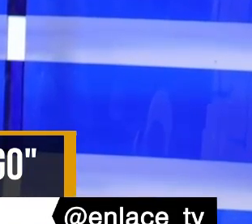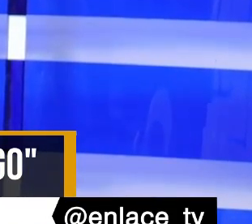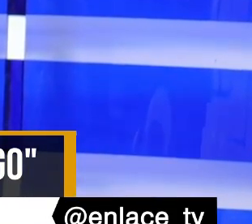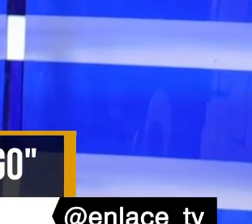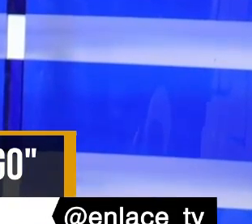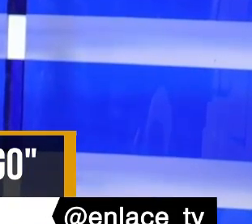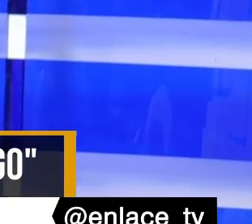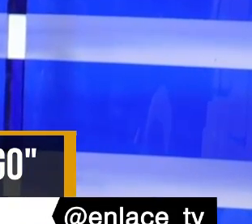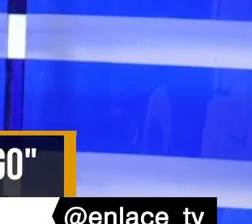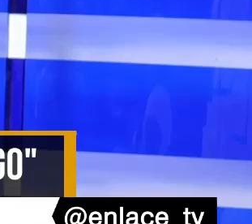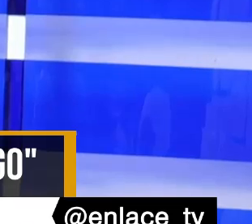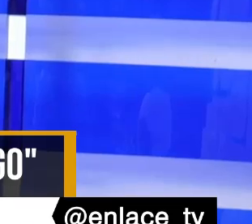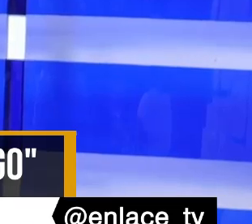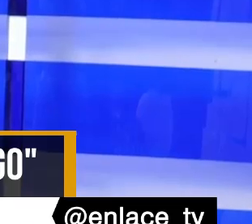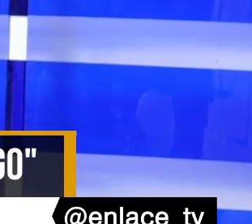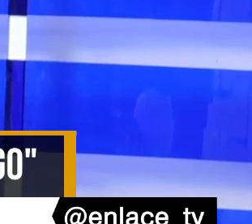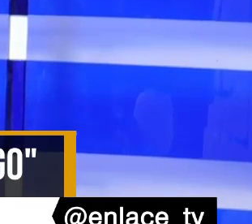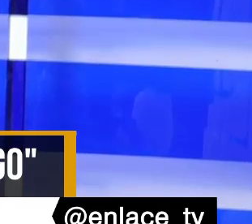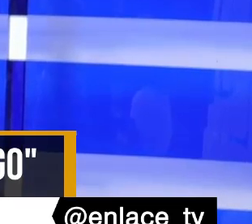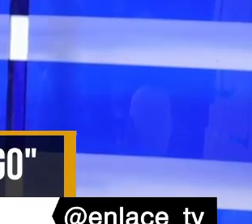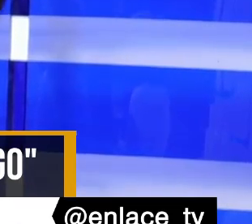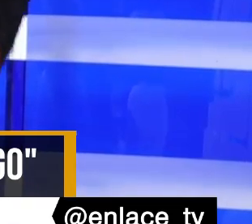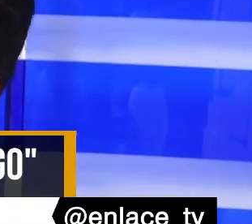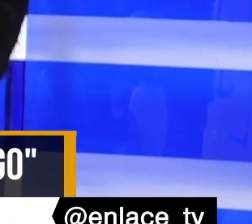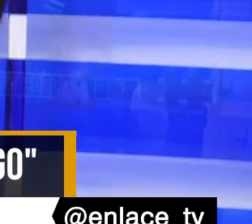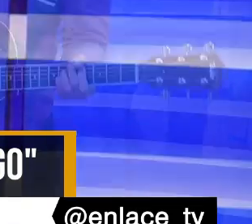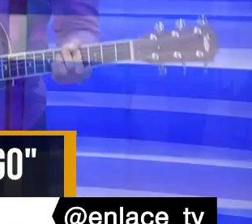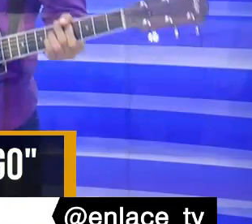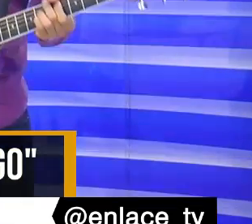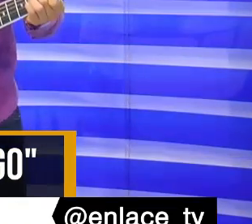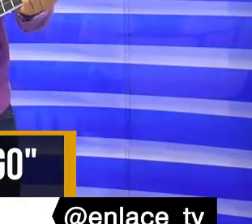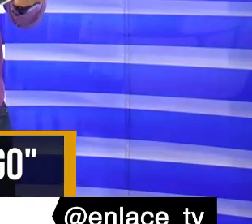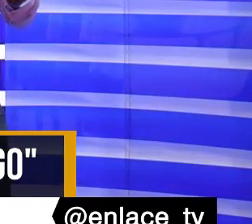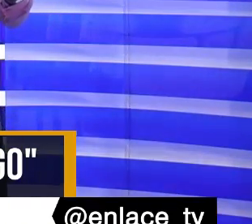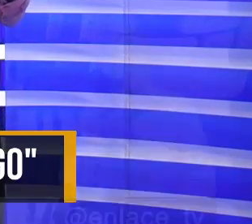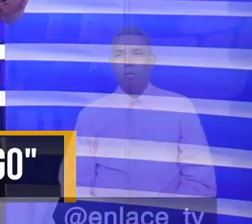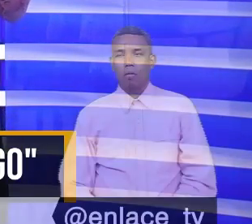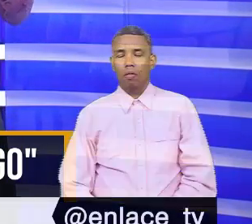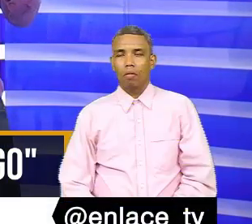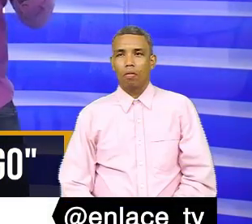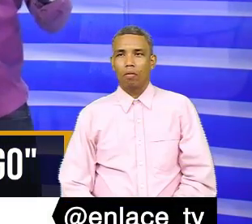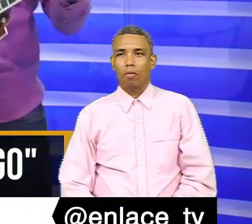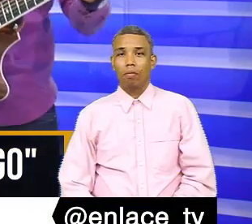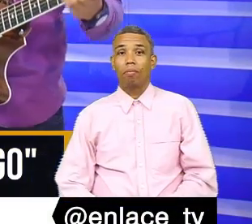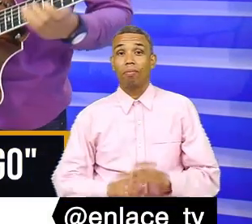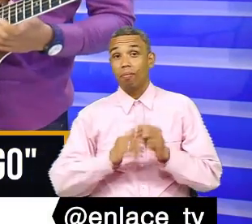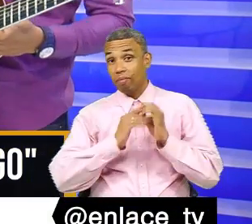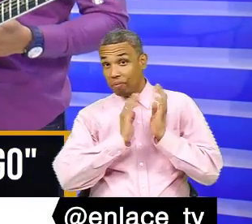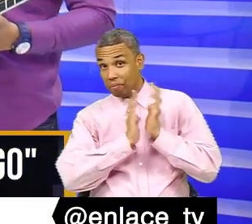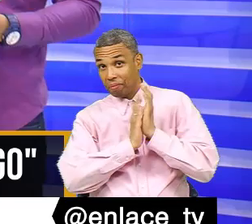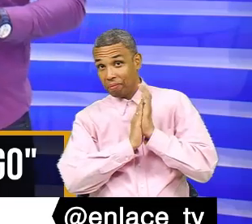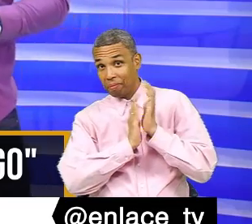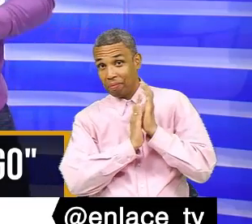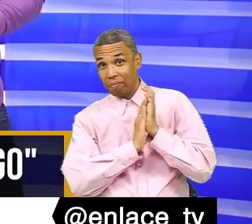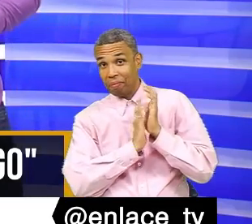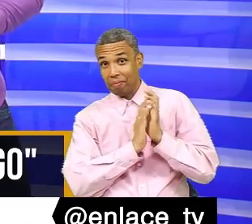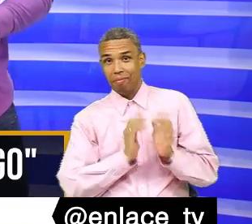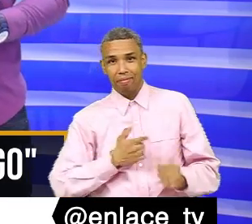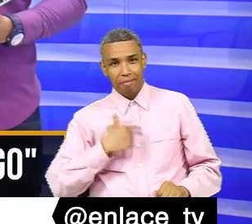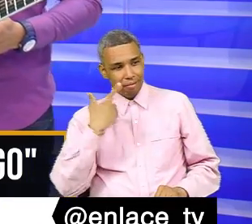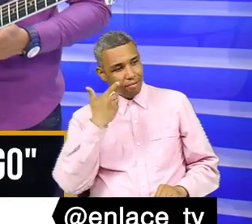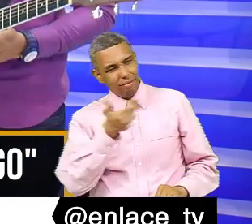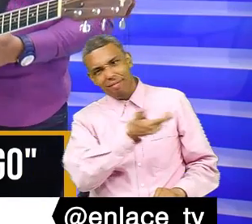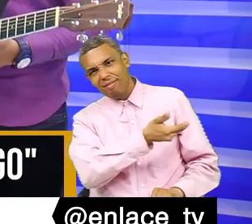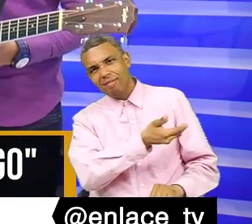Que yo te doy abrigo. ¡Bravo! Quédate conmigo. Hola, ¿qué tal? Muy buenas noches. Para mí es un placer saludarlos